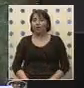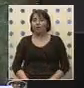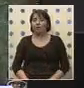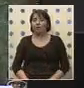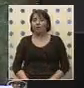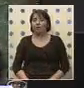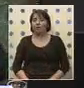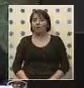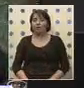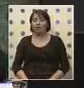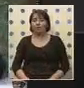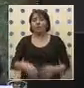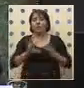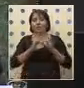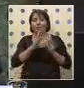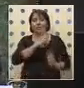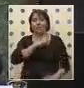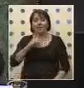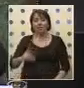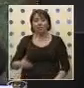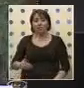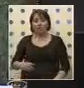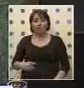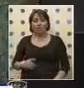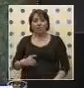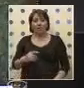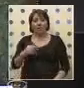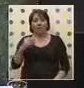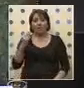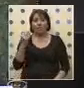Gracias, diputada. Tiene la palabra el diputado señor Sandoval.